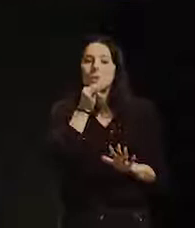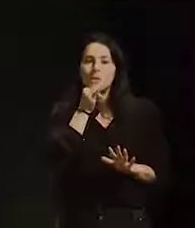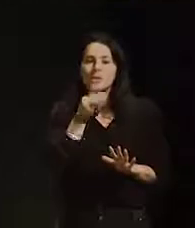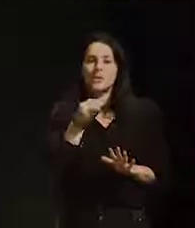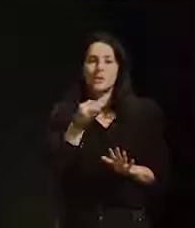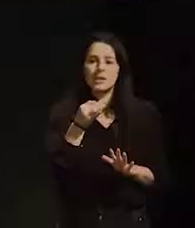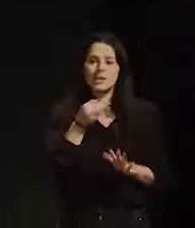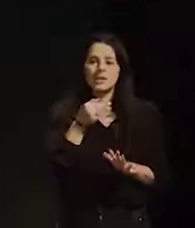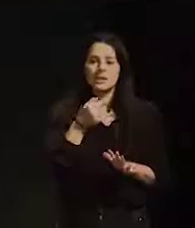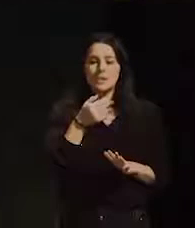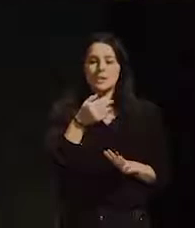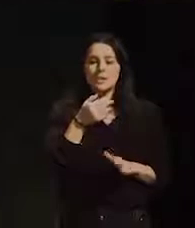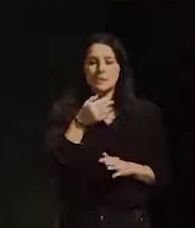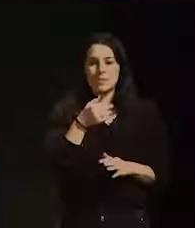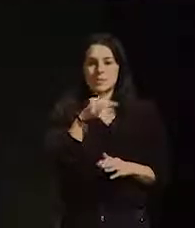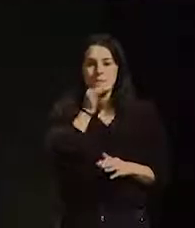solo sector